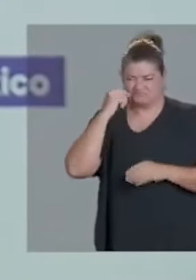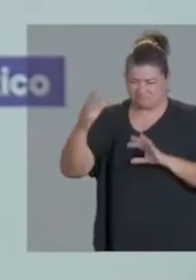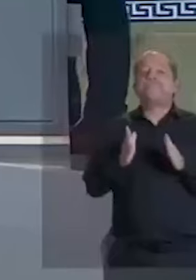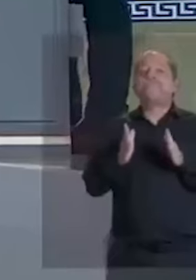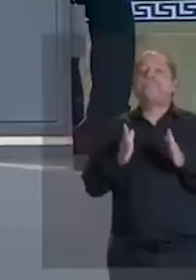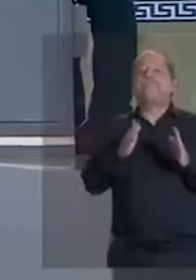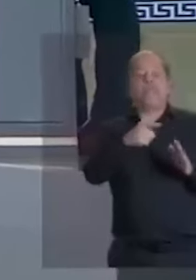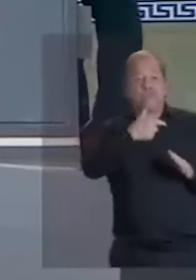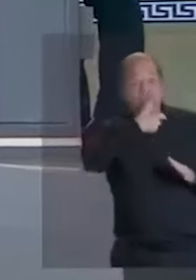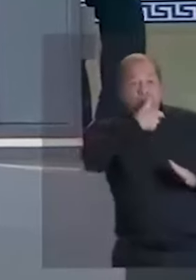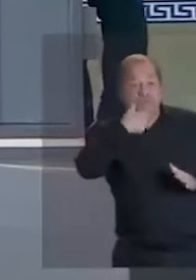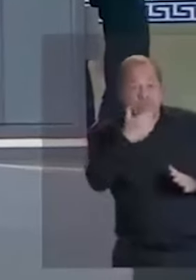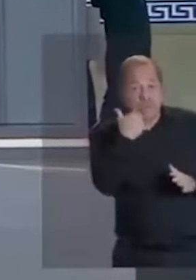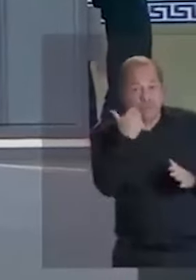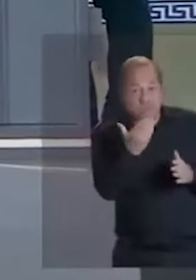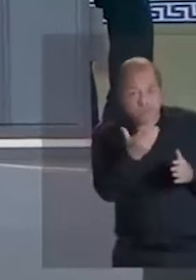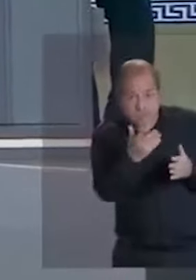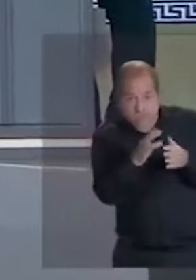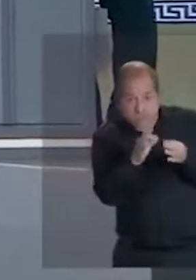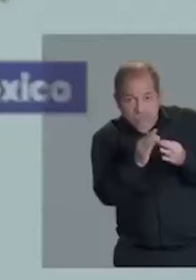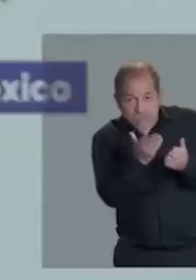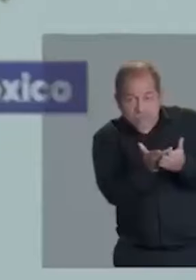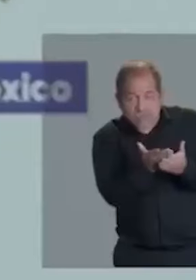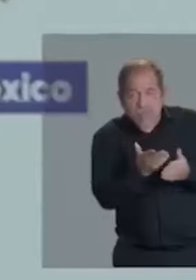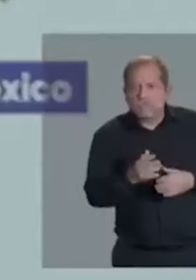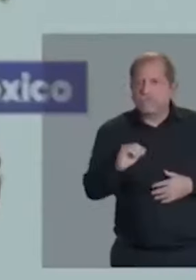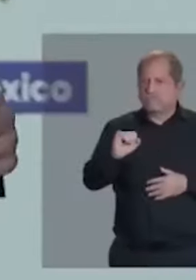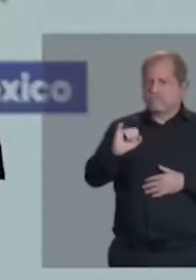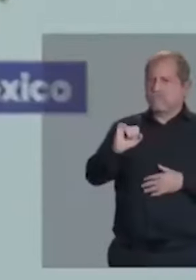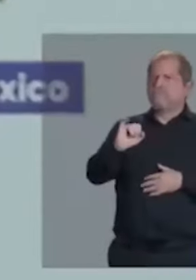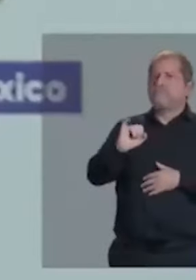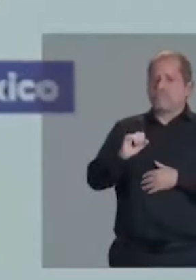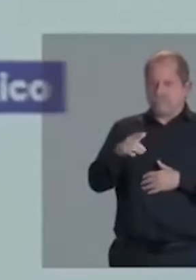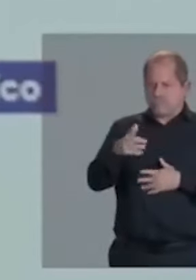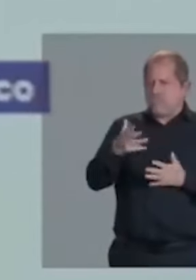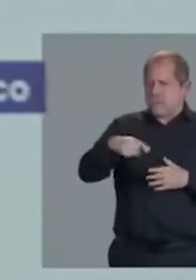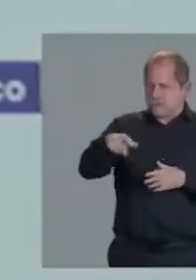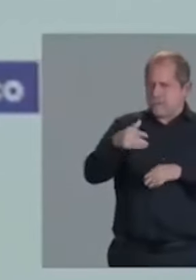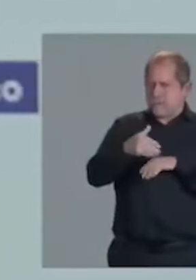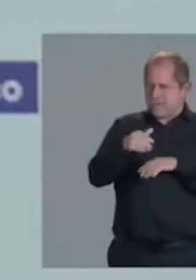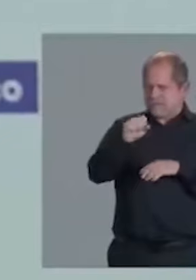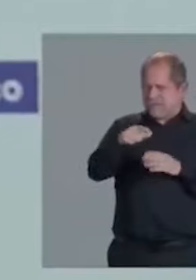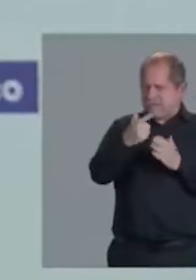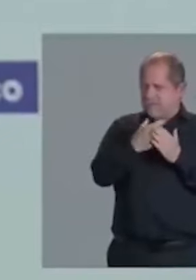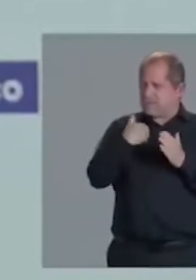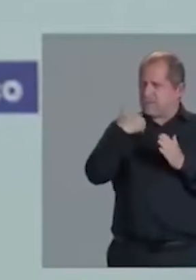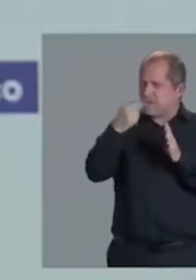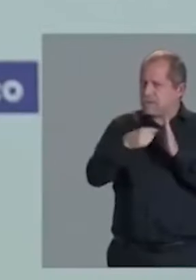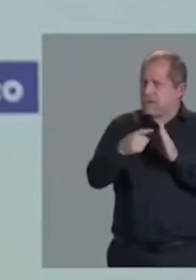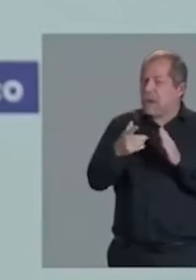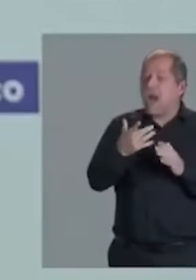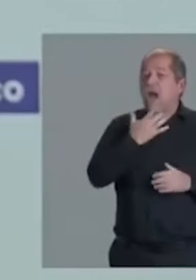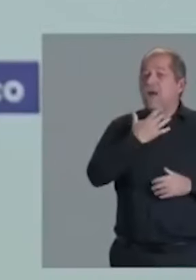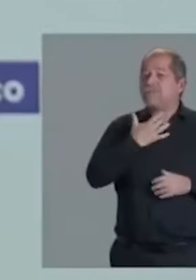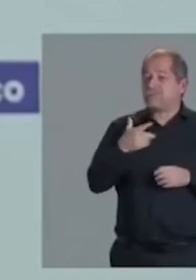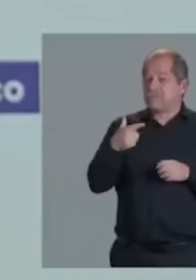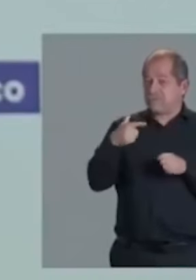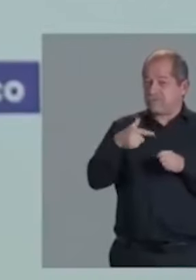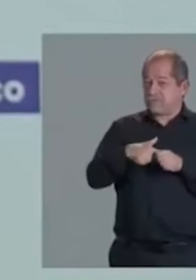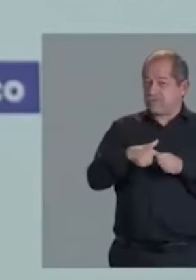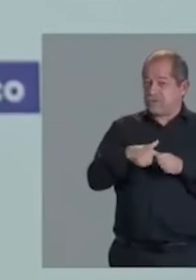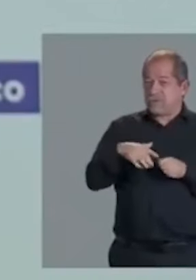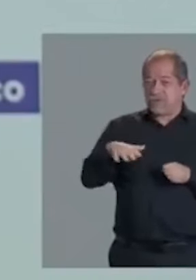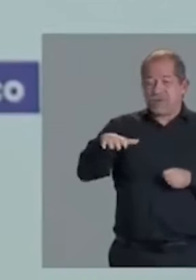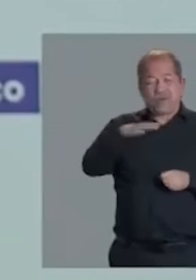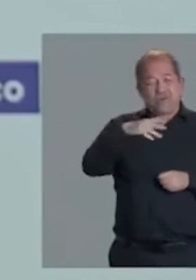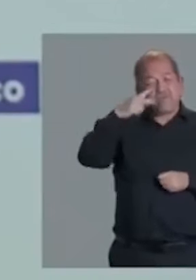bien. La verdad es que sí quisiera precisar los datos que se acaban de dar. El precio de la gasolina, todas las mexicanas y todos los mexicanos sabemos que no